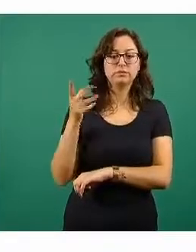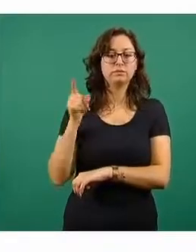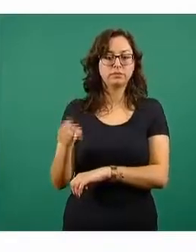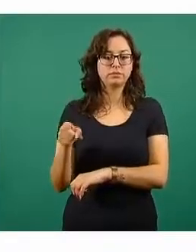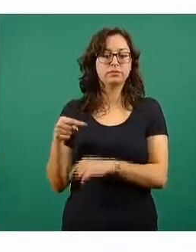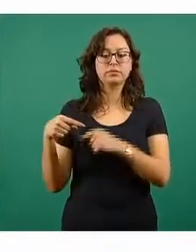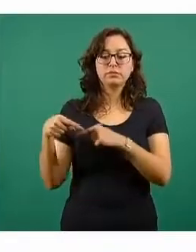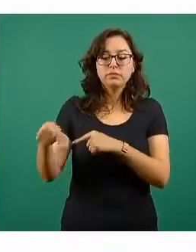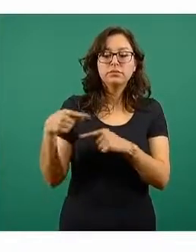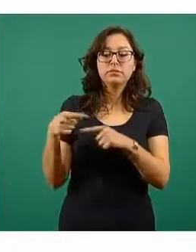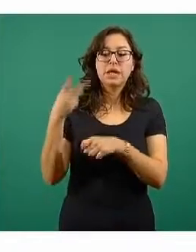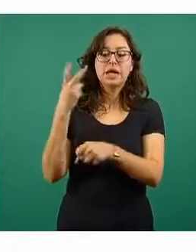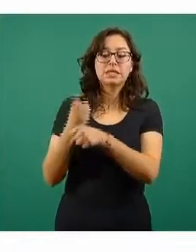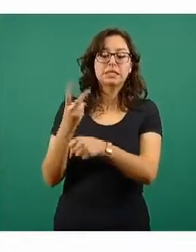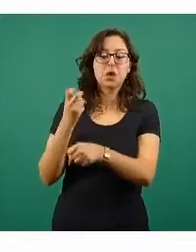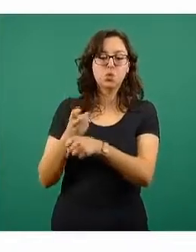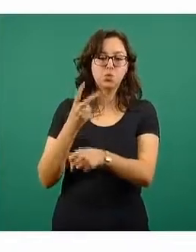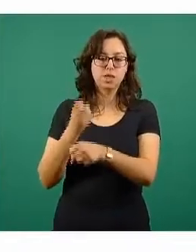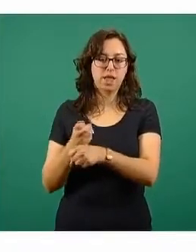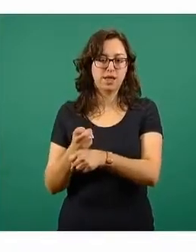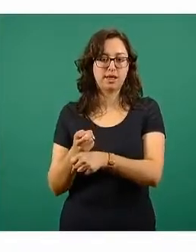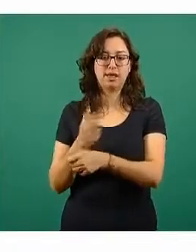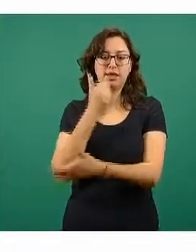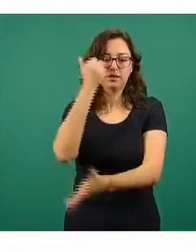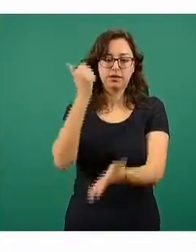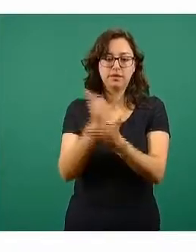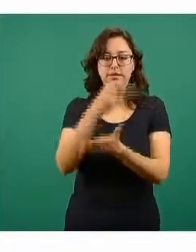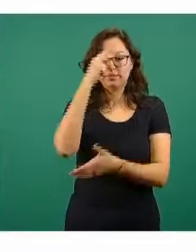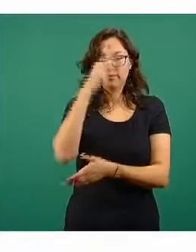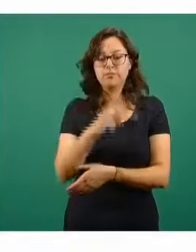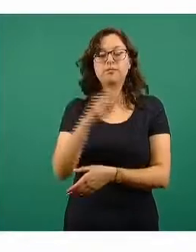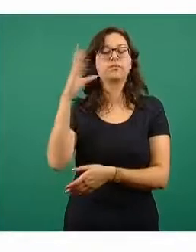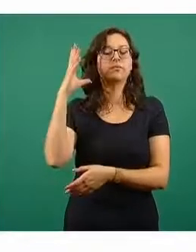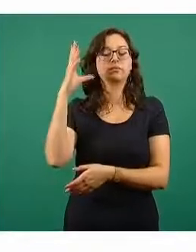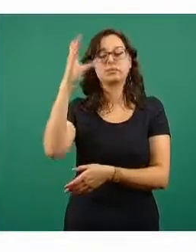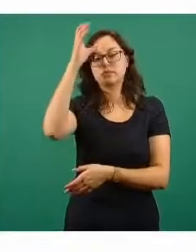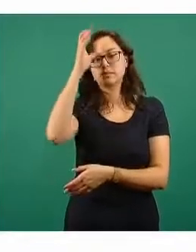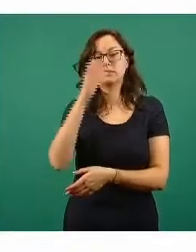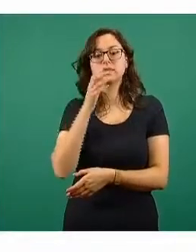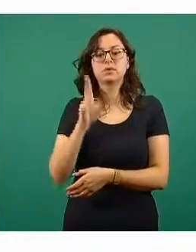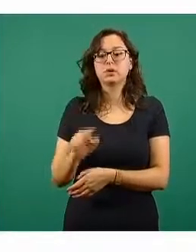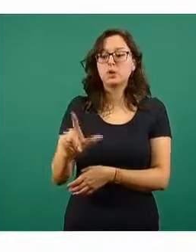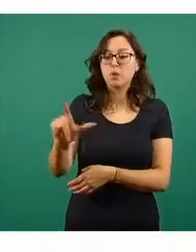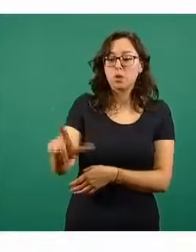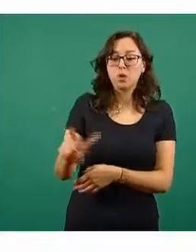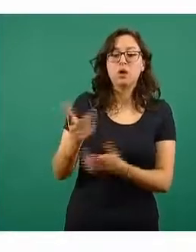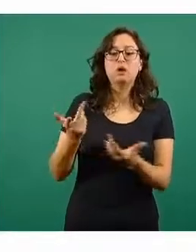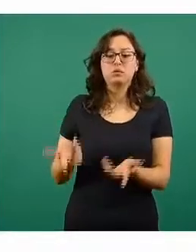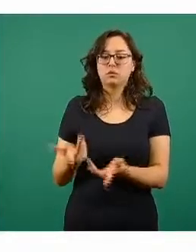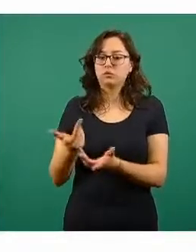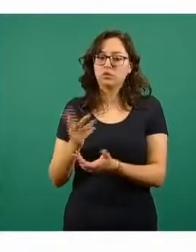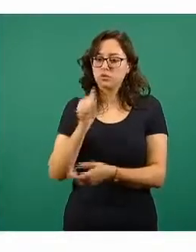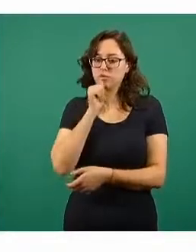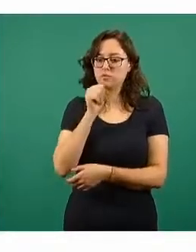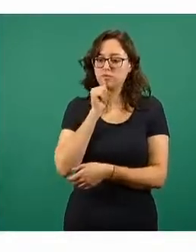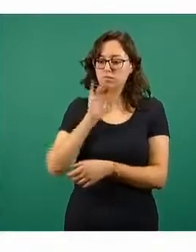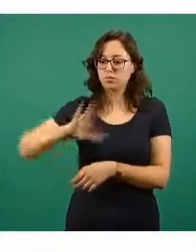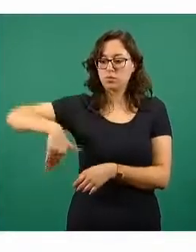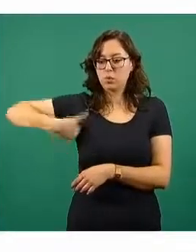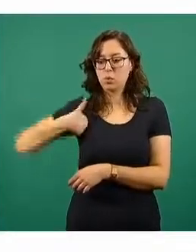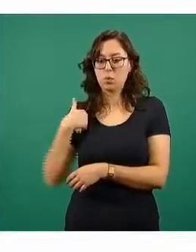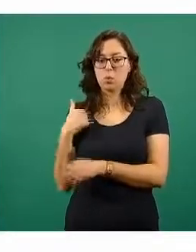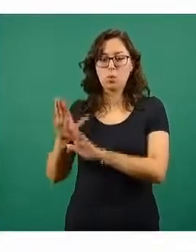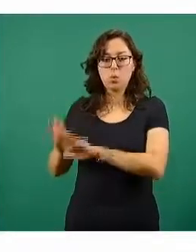aplicando los esquemas de segunda dosis: Ciudad de México, Coahuila y Nuevo León. Estas dosis están en reserva,